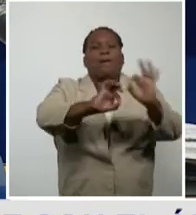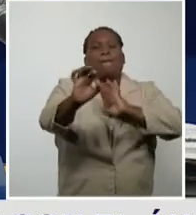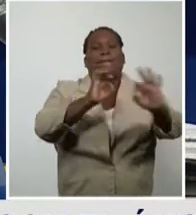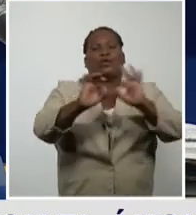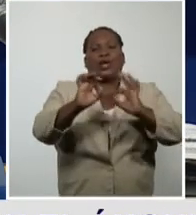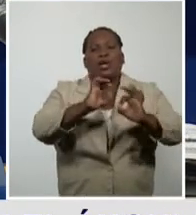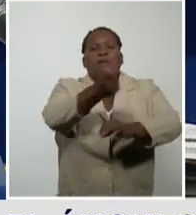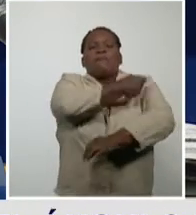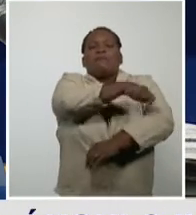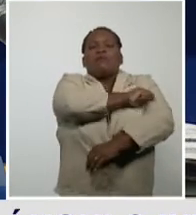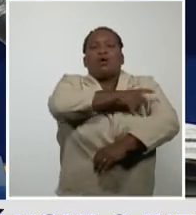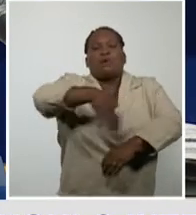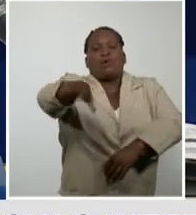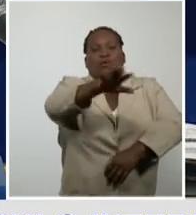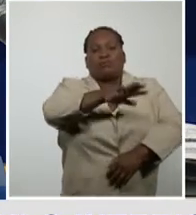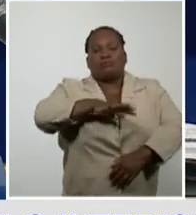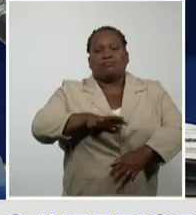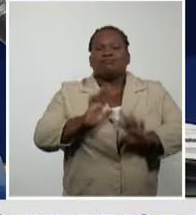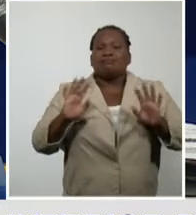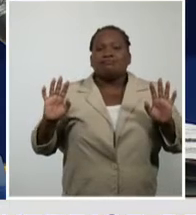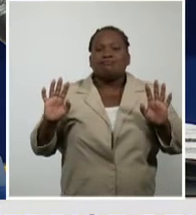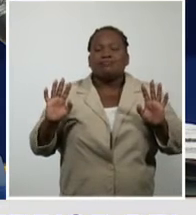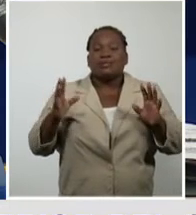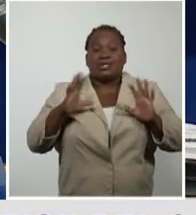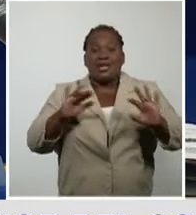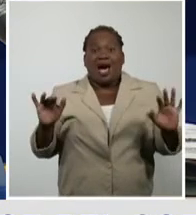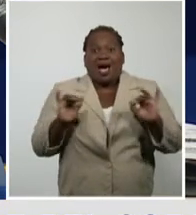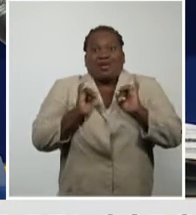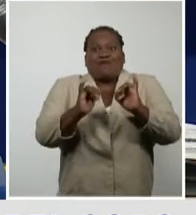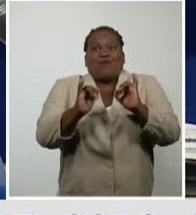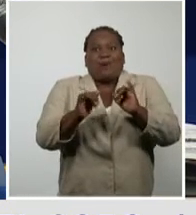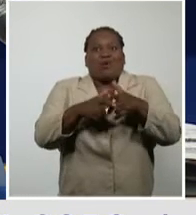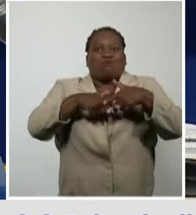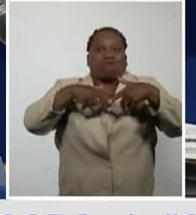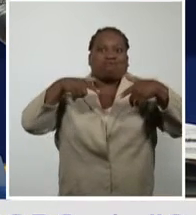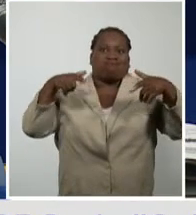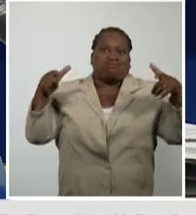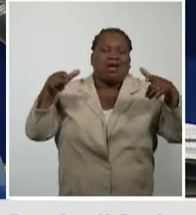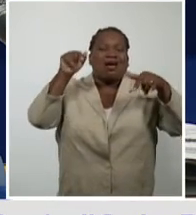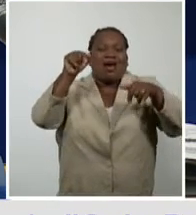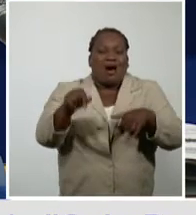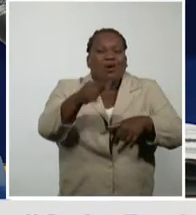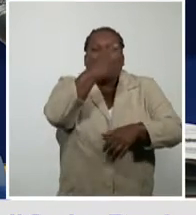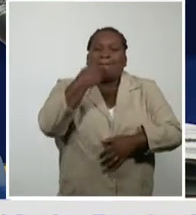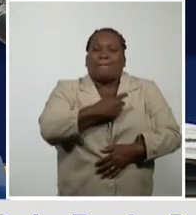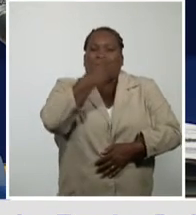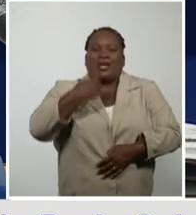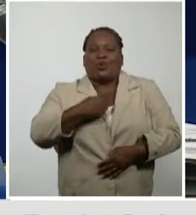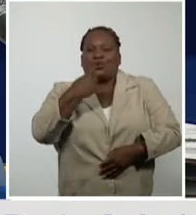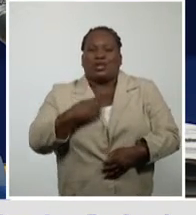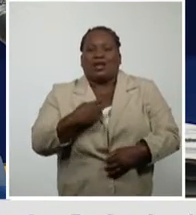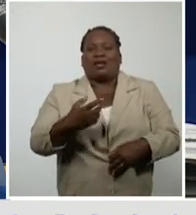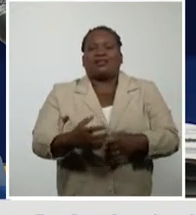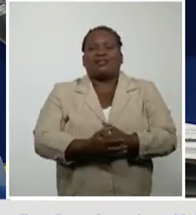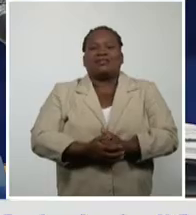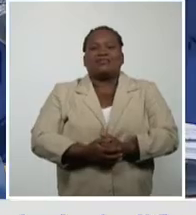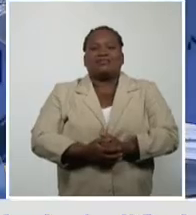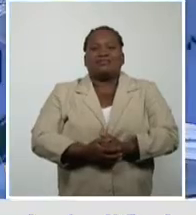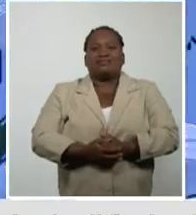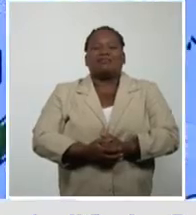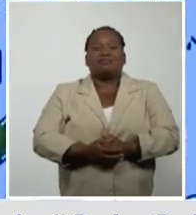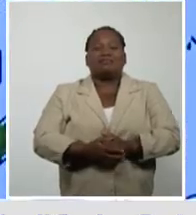población. Bueno, creo que ya es bastante y escuchamos ahora las preguntas que puedan existir. Varias